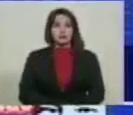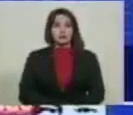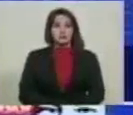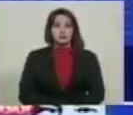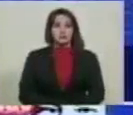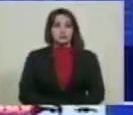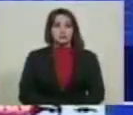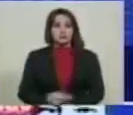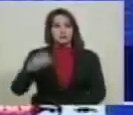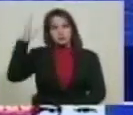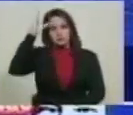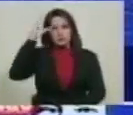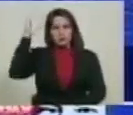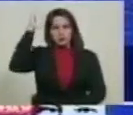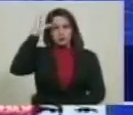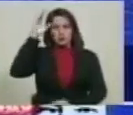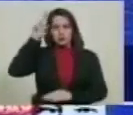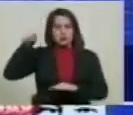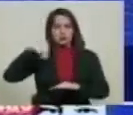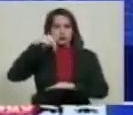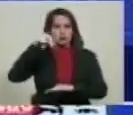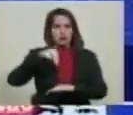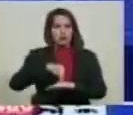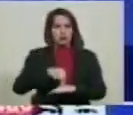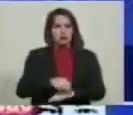de la conciencia nacional,